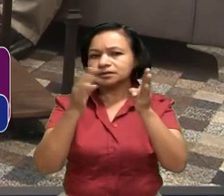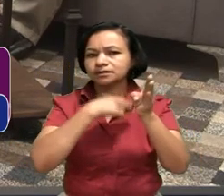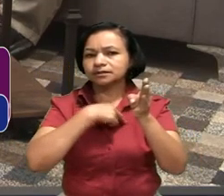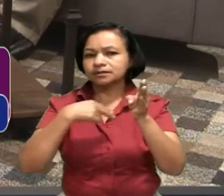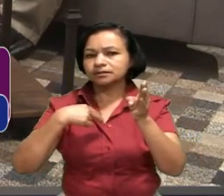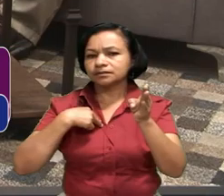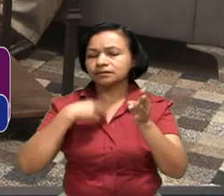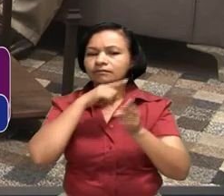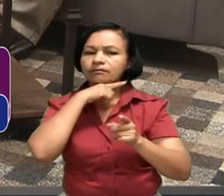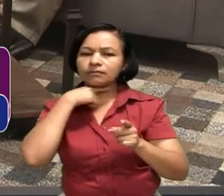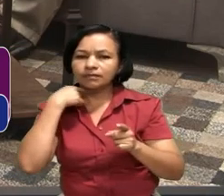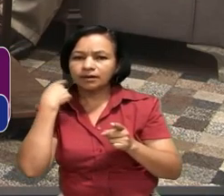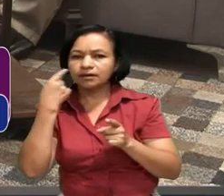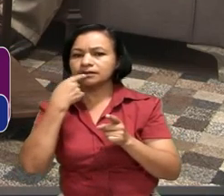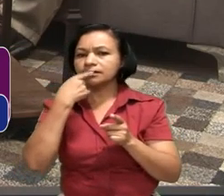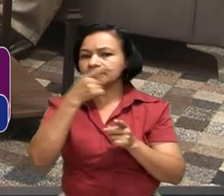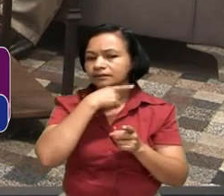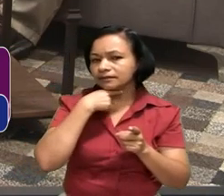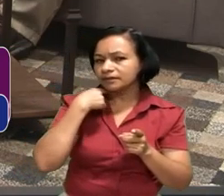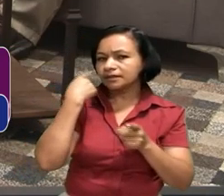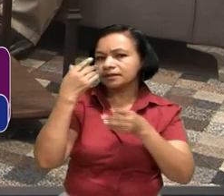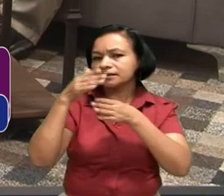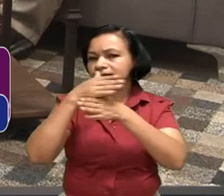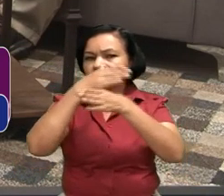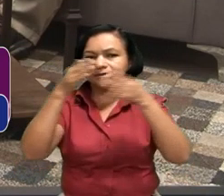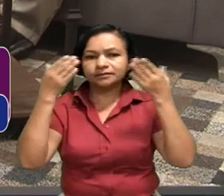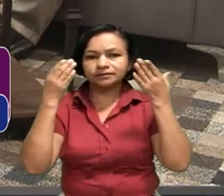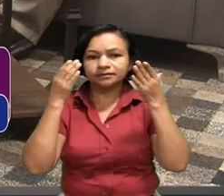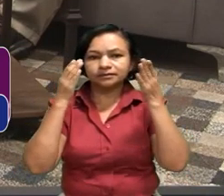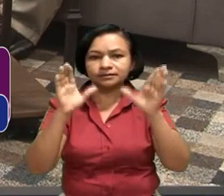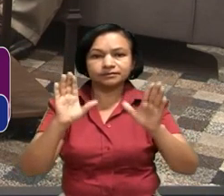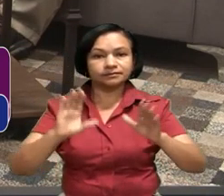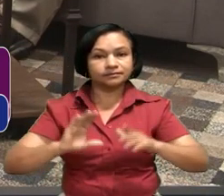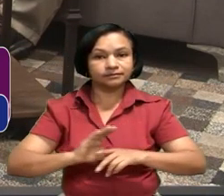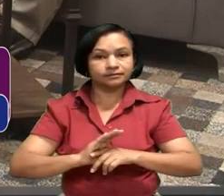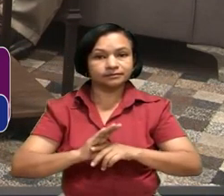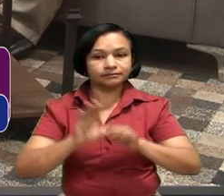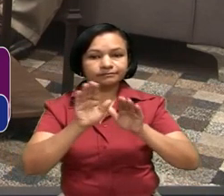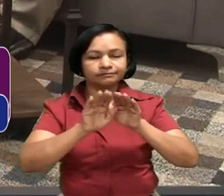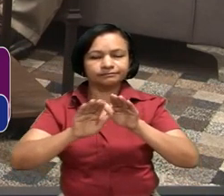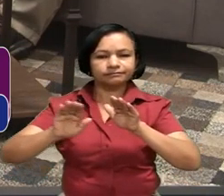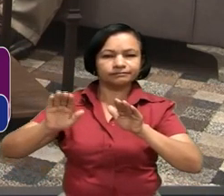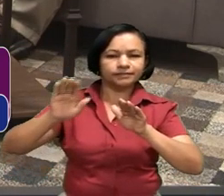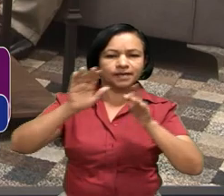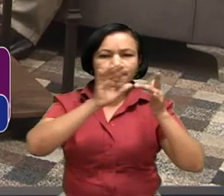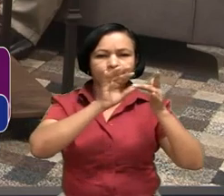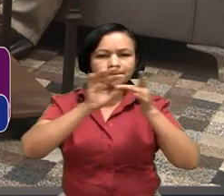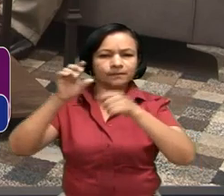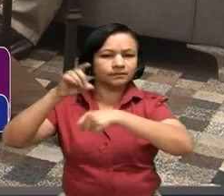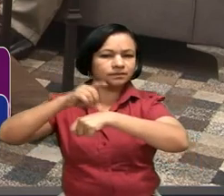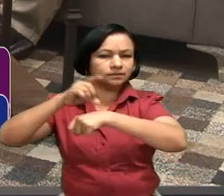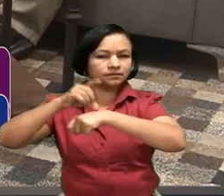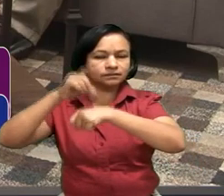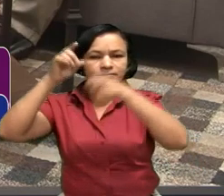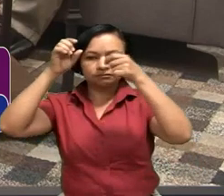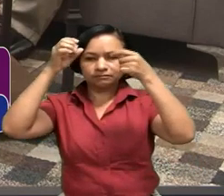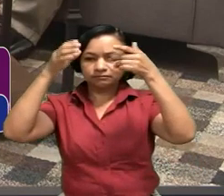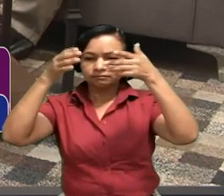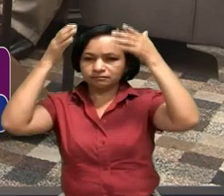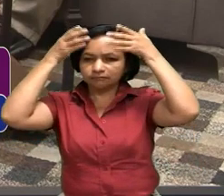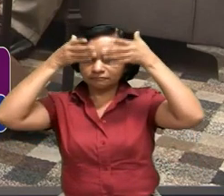ventilar la verdad etcétera etcétera somos más que los ingenieros que los médicos que los arquitectos